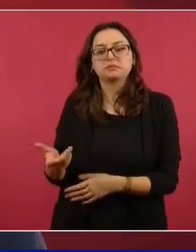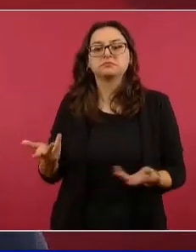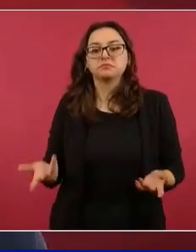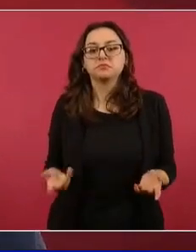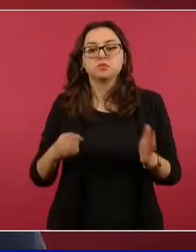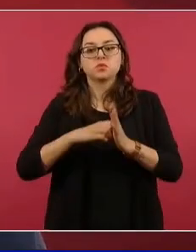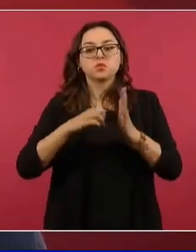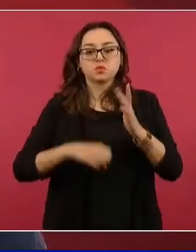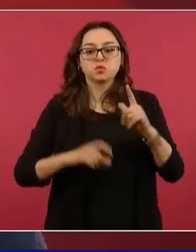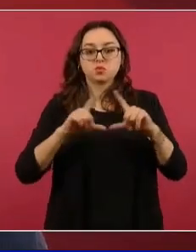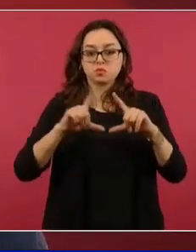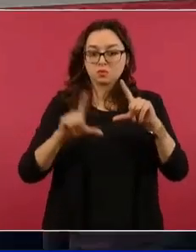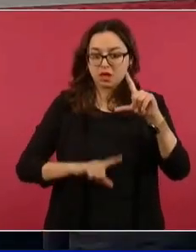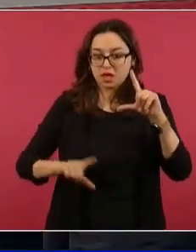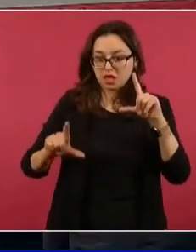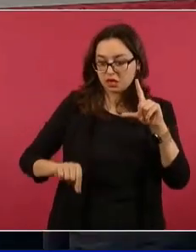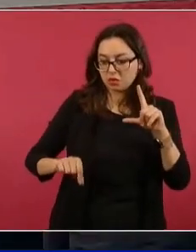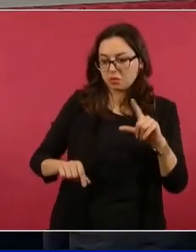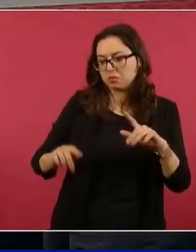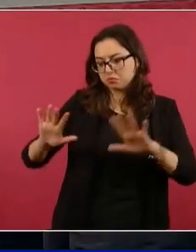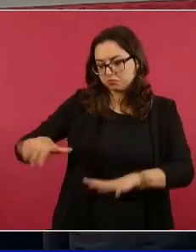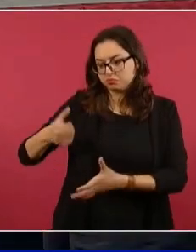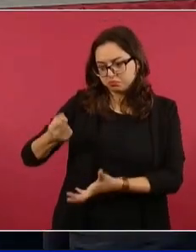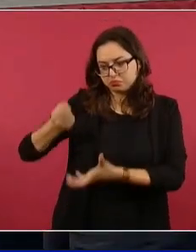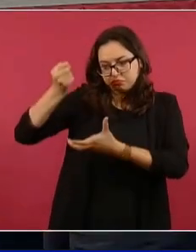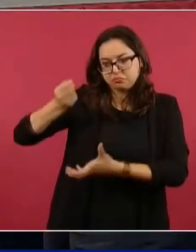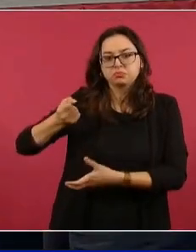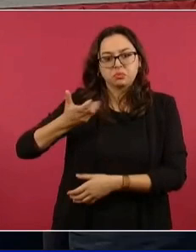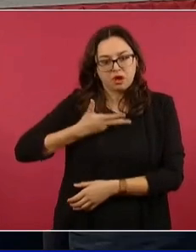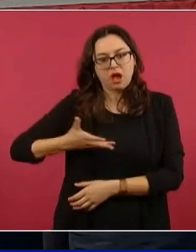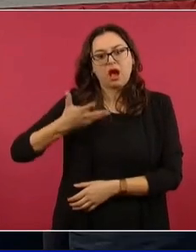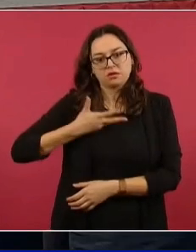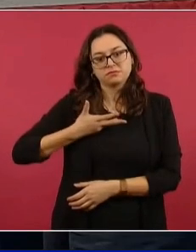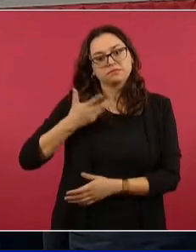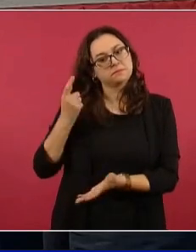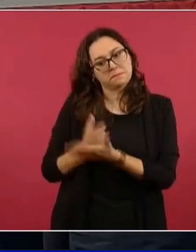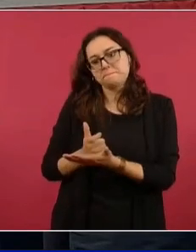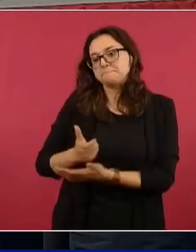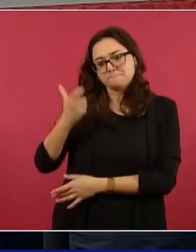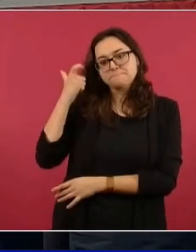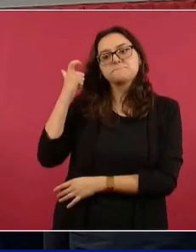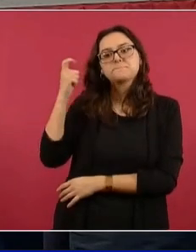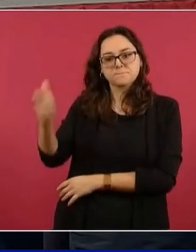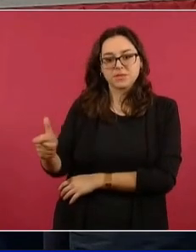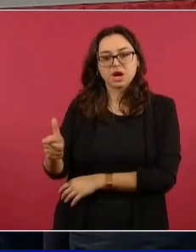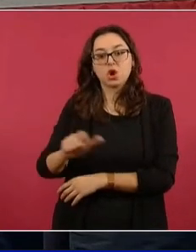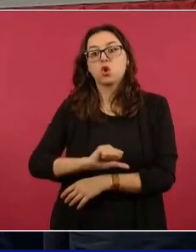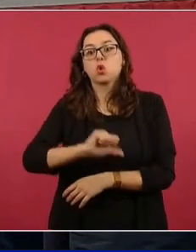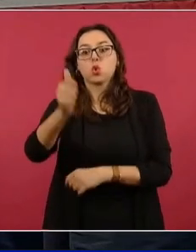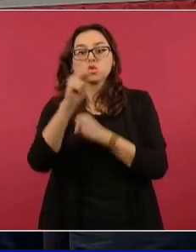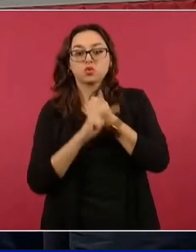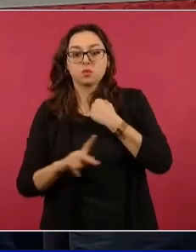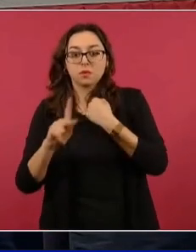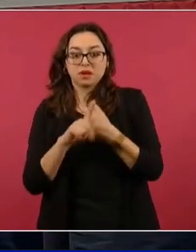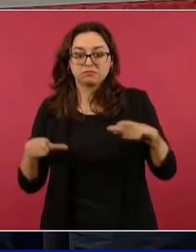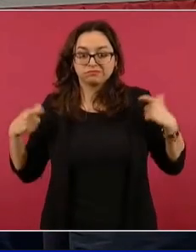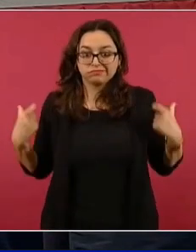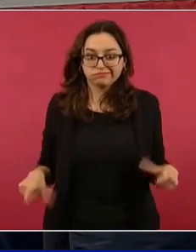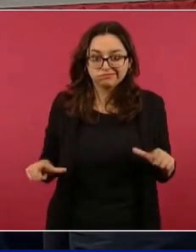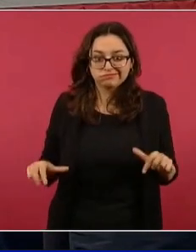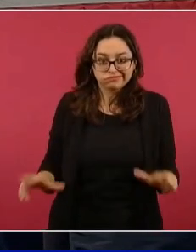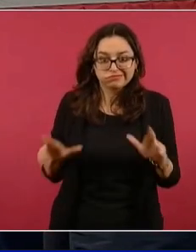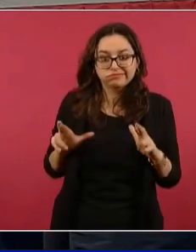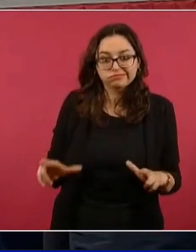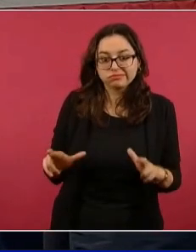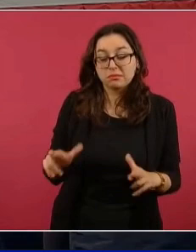ingresos medios altos, como es la clasificación de México, las pagamos a su costo. Quienes son países muy ricos las pagan